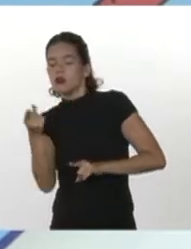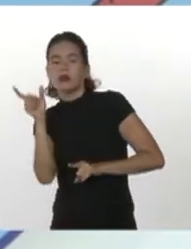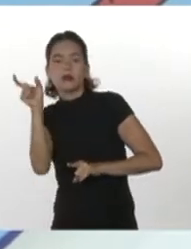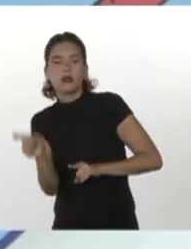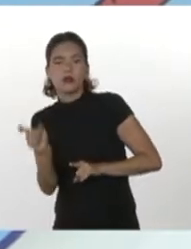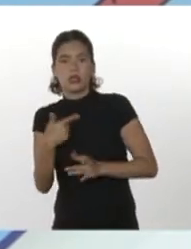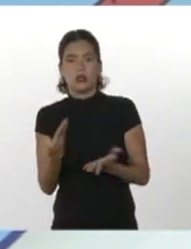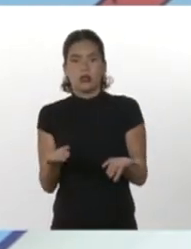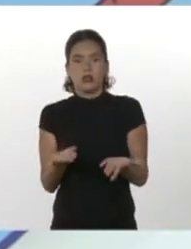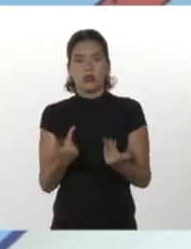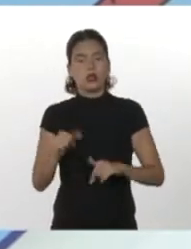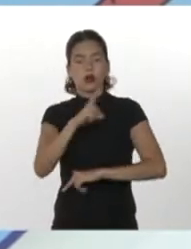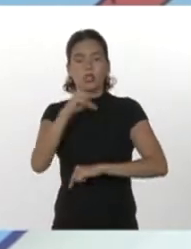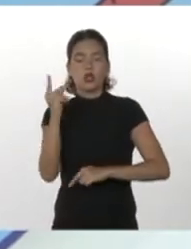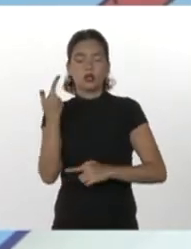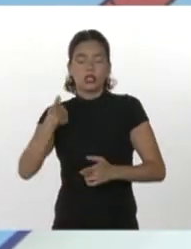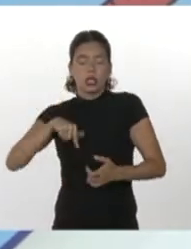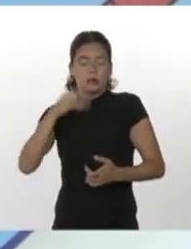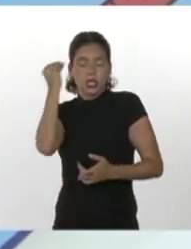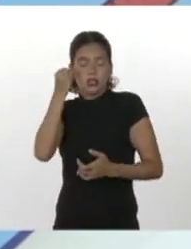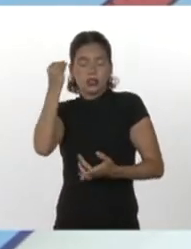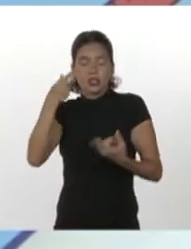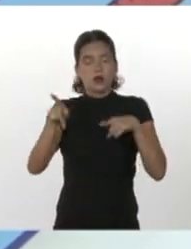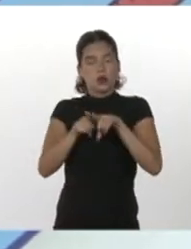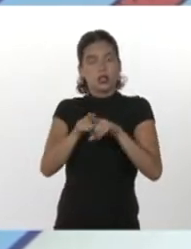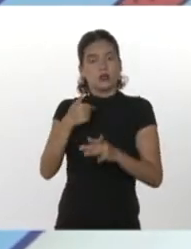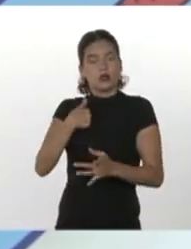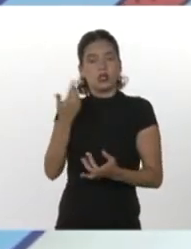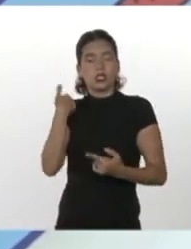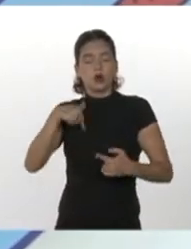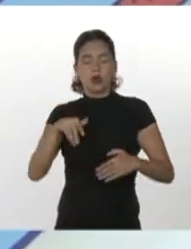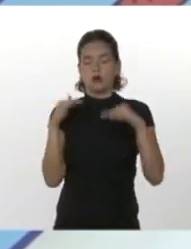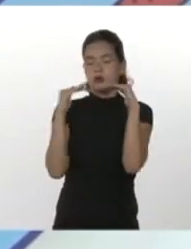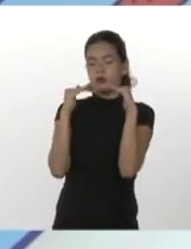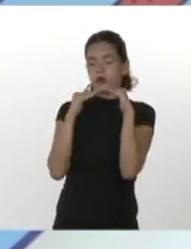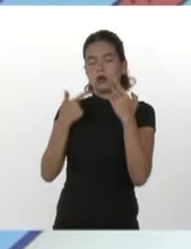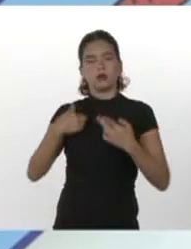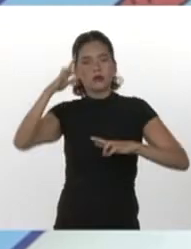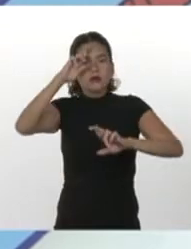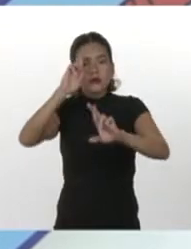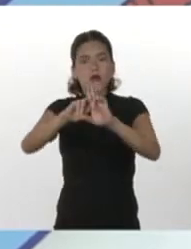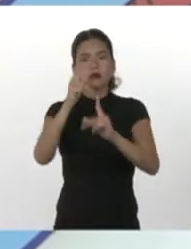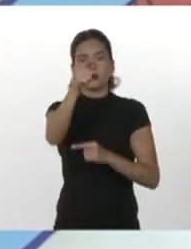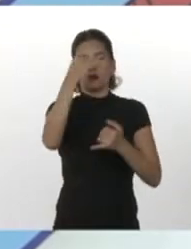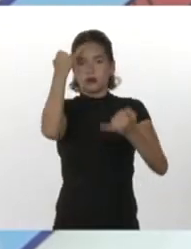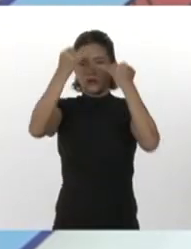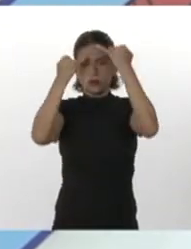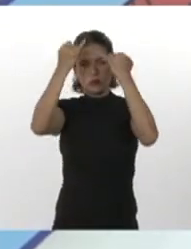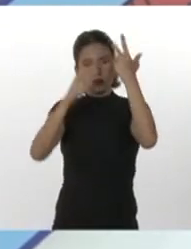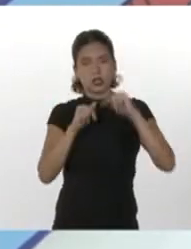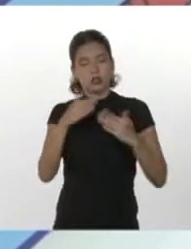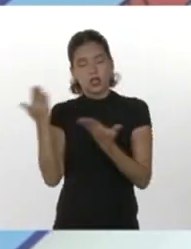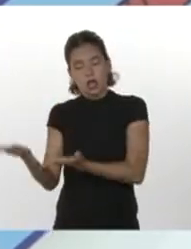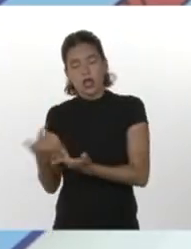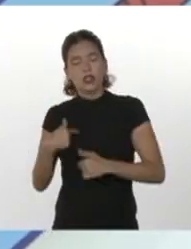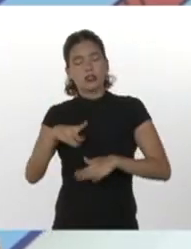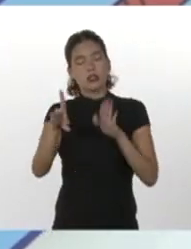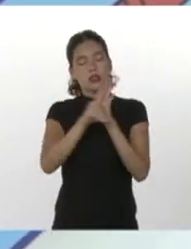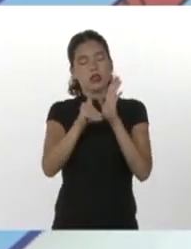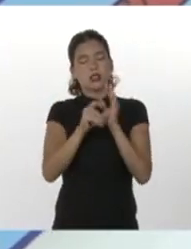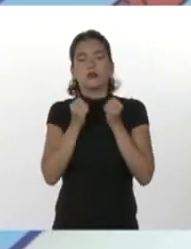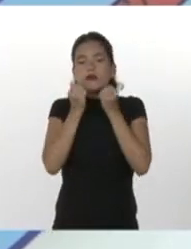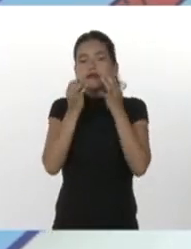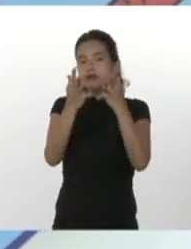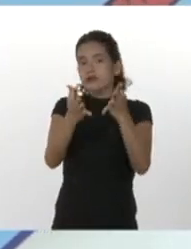persona, que aun cuando no tenga la misma opinión que yo tenga, debo igualmente respetar sus ideas, ¿verdad? Debo dejarle ese derecho a